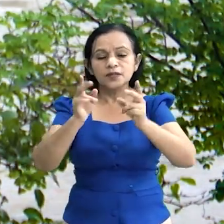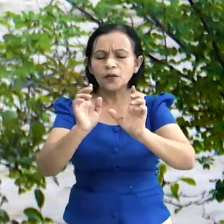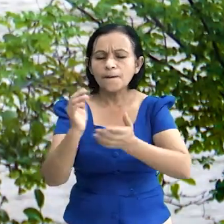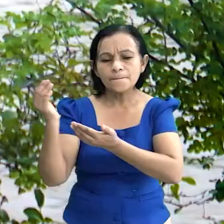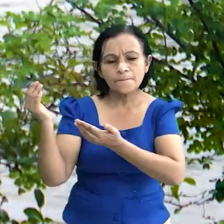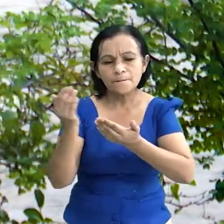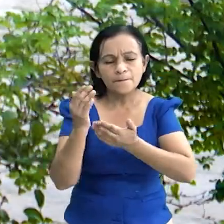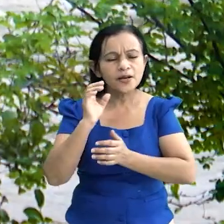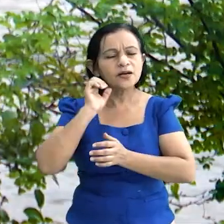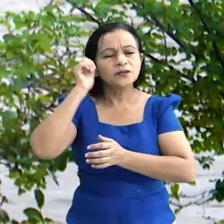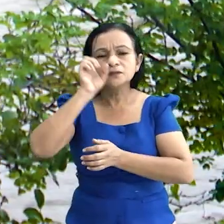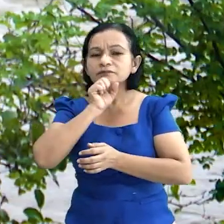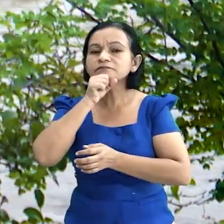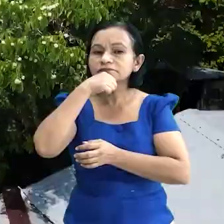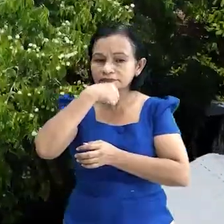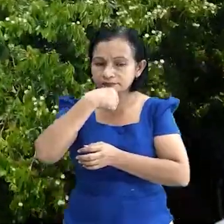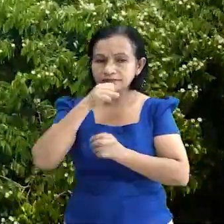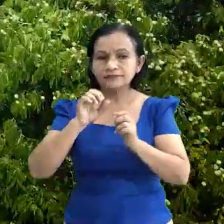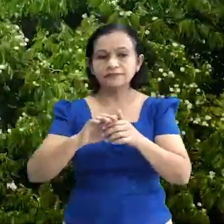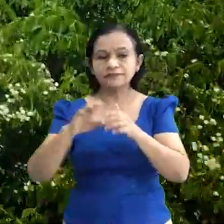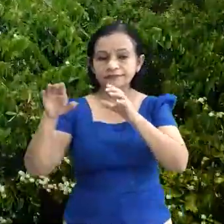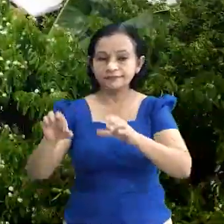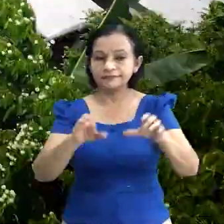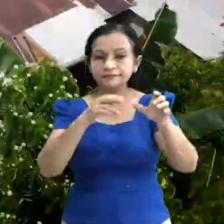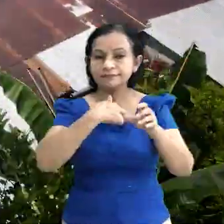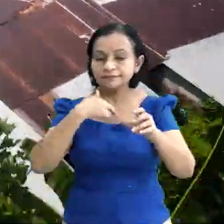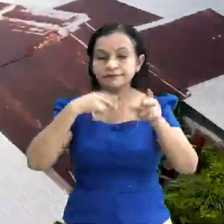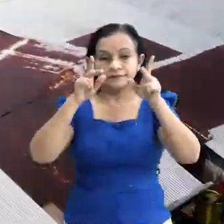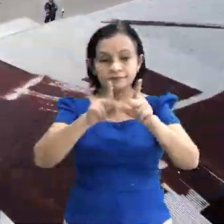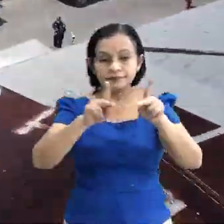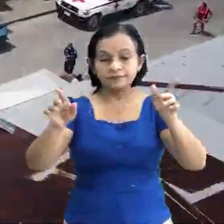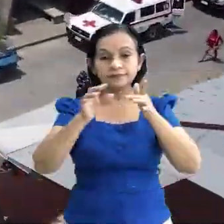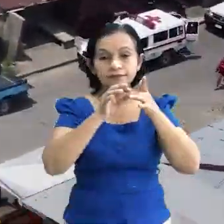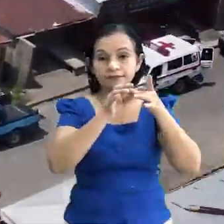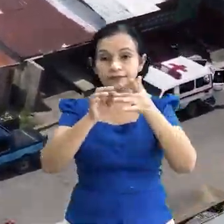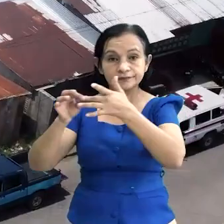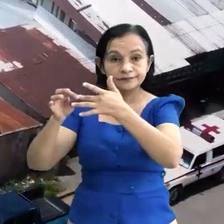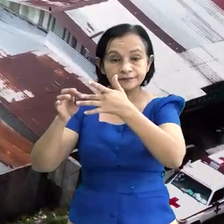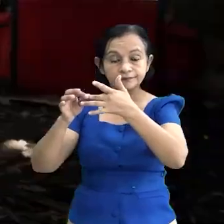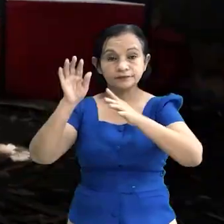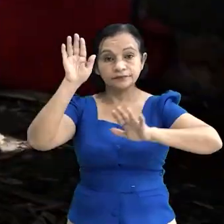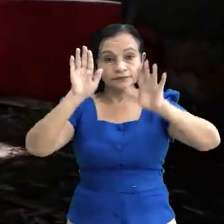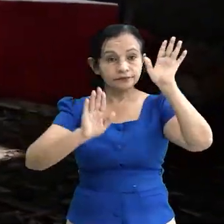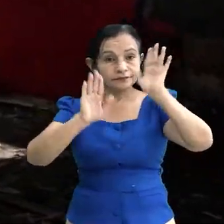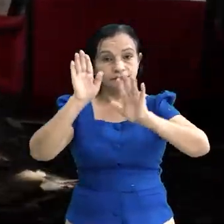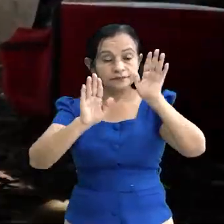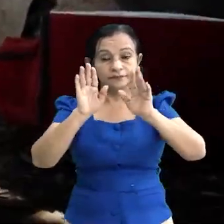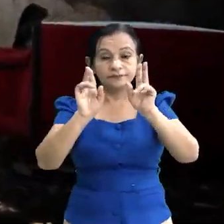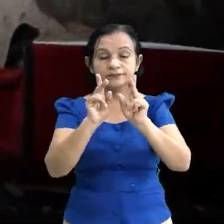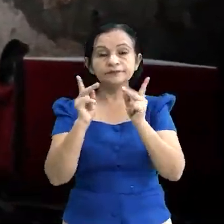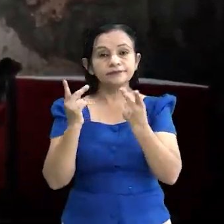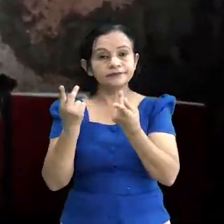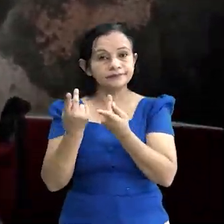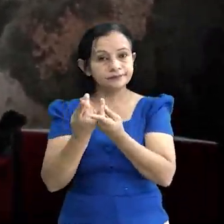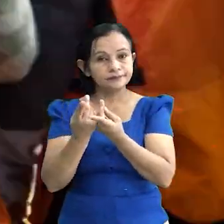chiquito hasta el más anciano. Las acciones del plan especial vinculadas a la participación directa de la